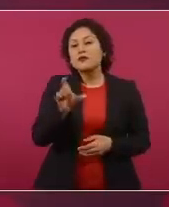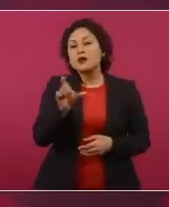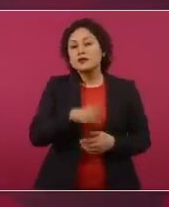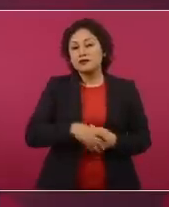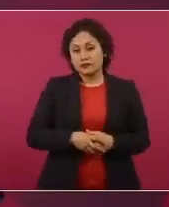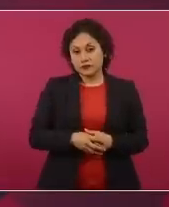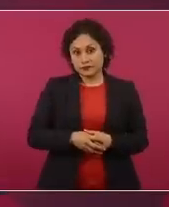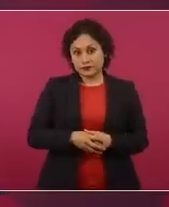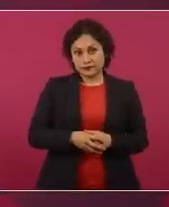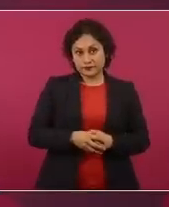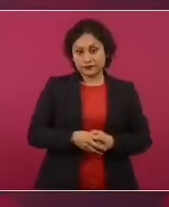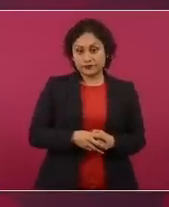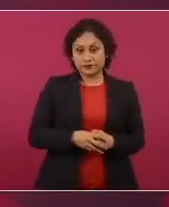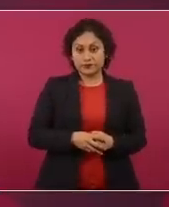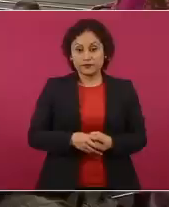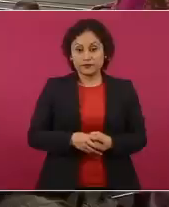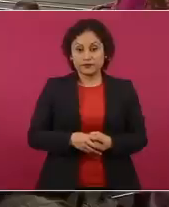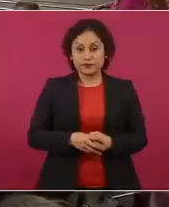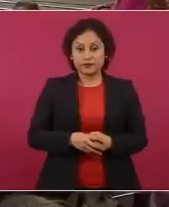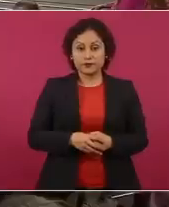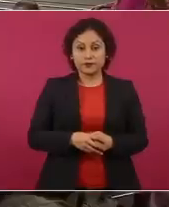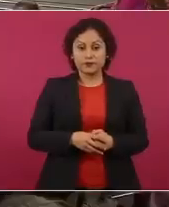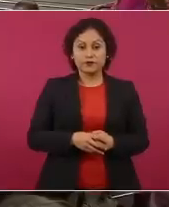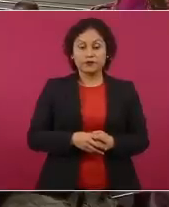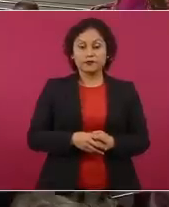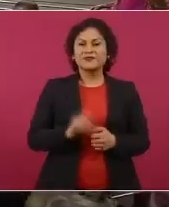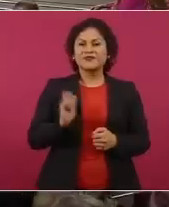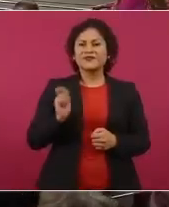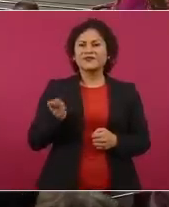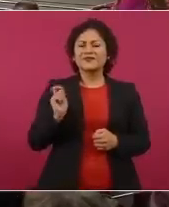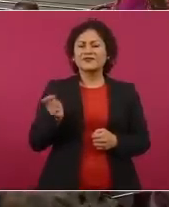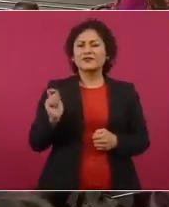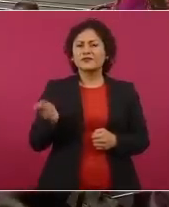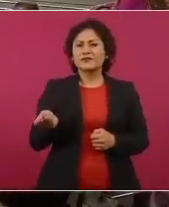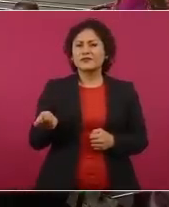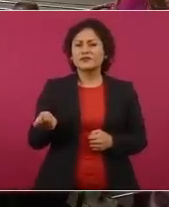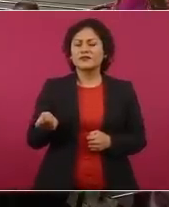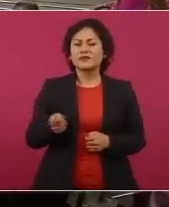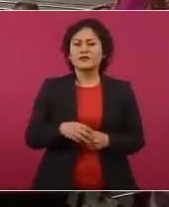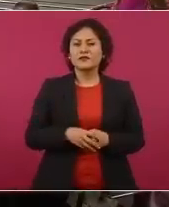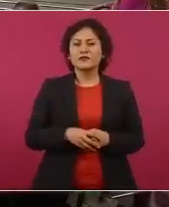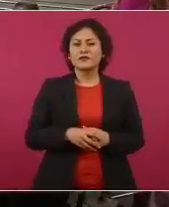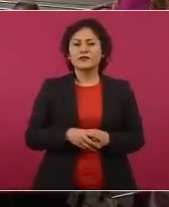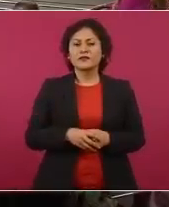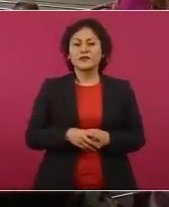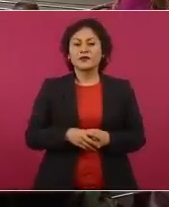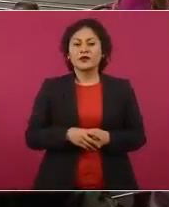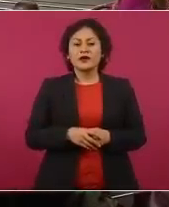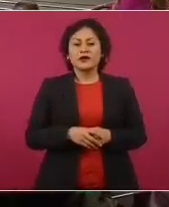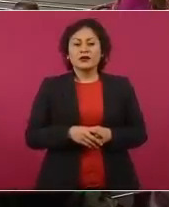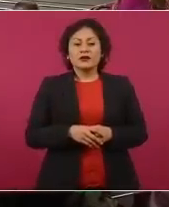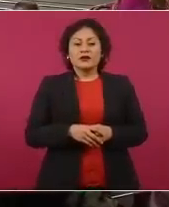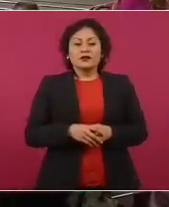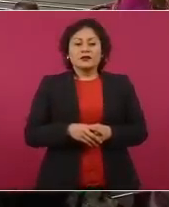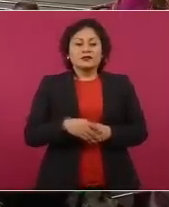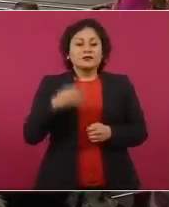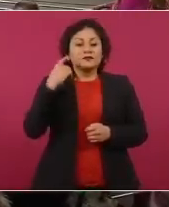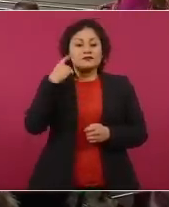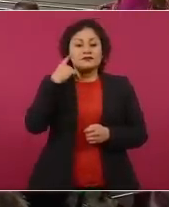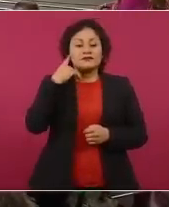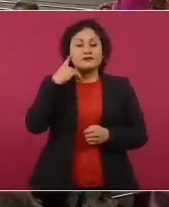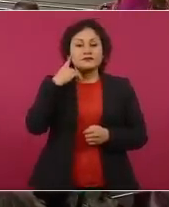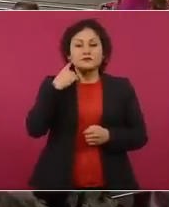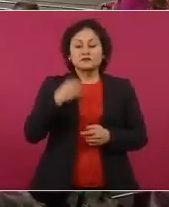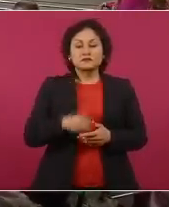¿Esto qué es? Este es informe, ese es del INAI, este